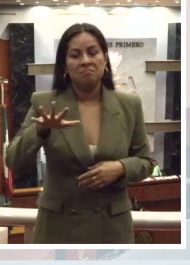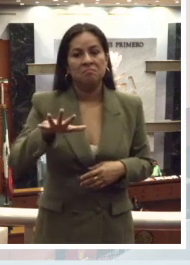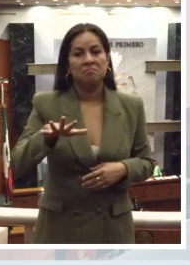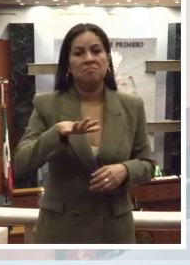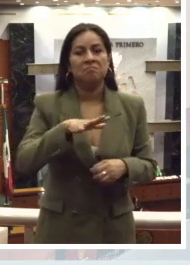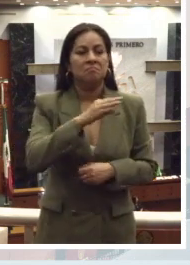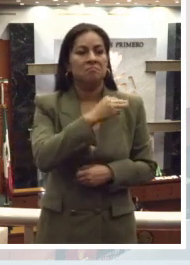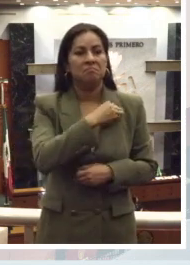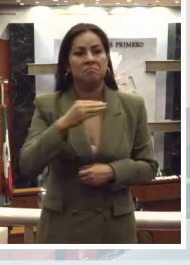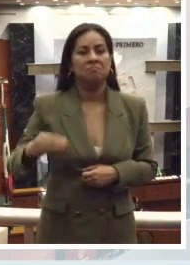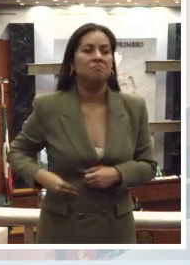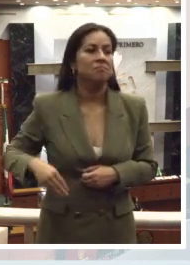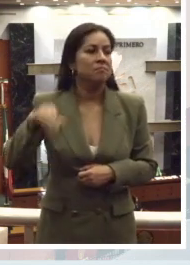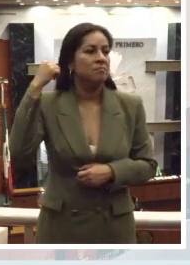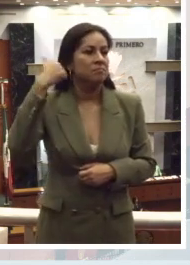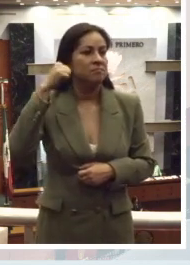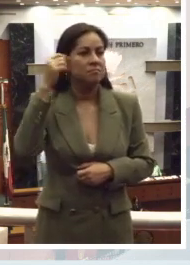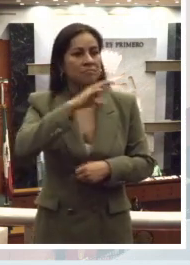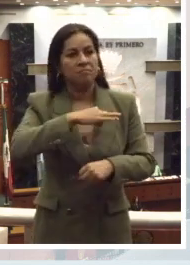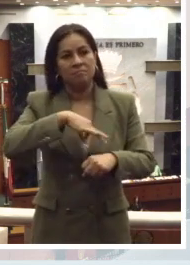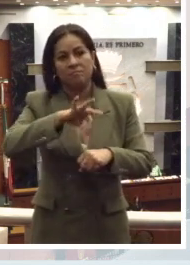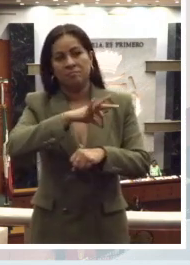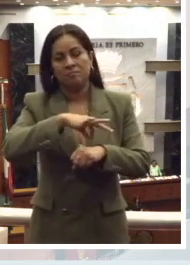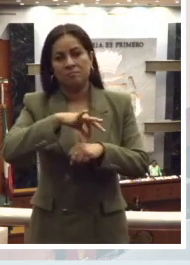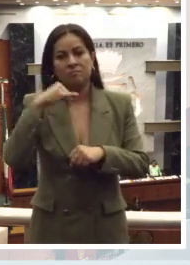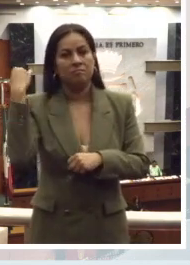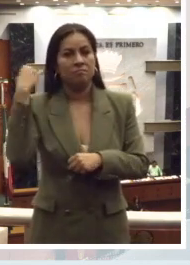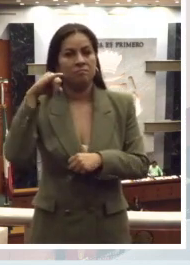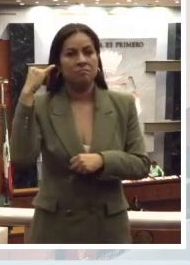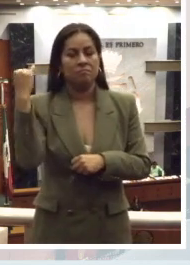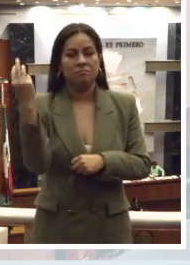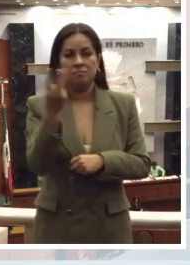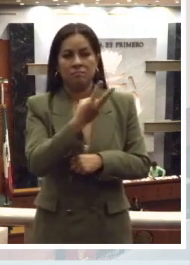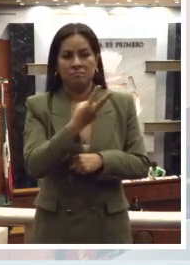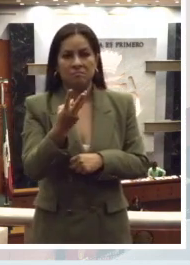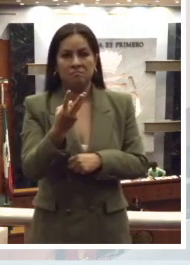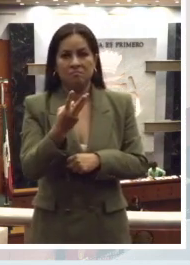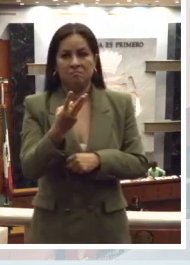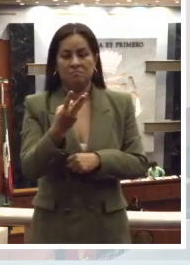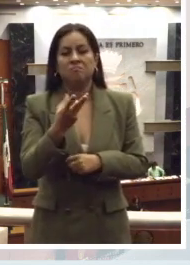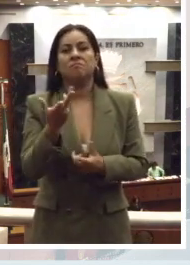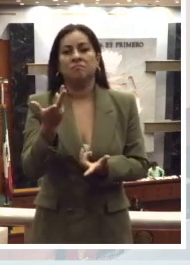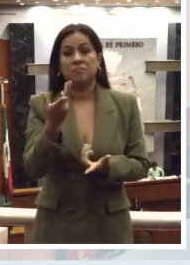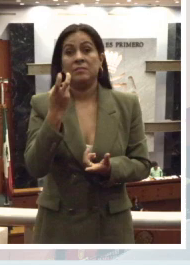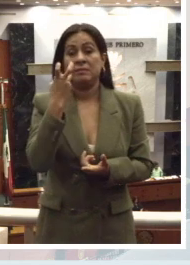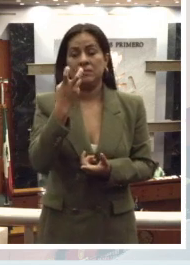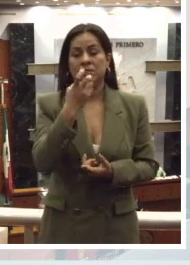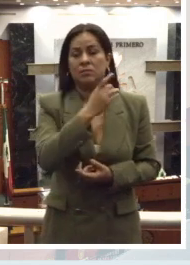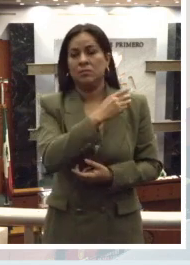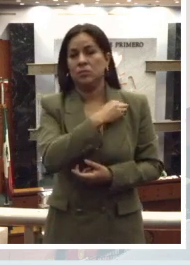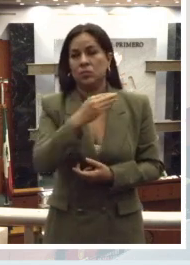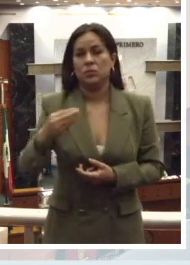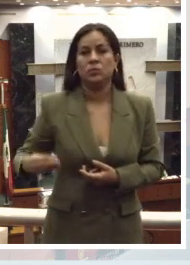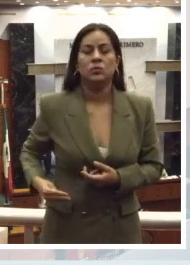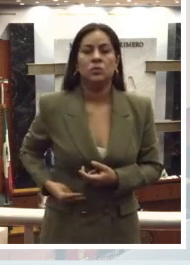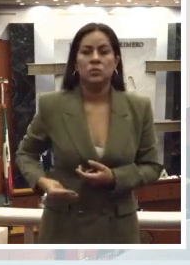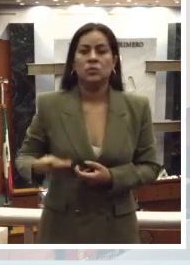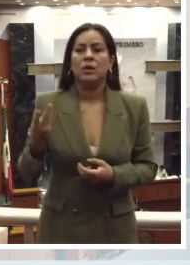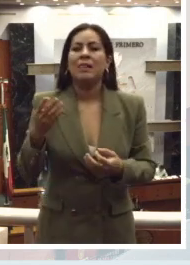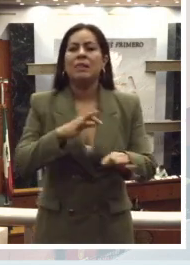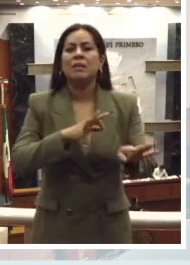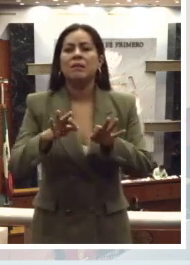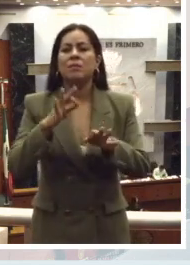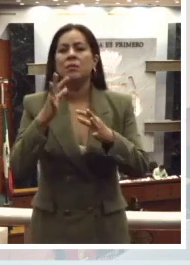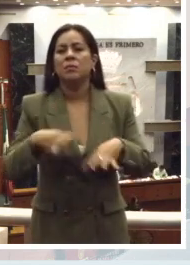en los municipios de Acapulco, Chilpancingo e Iguala. En estos municipios, las principales